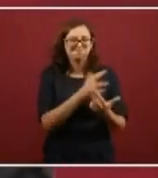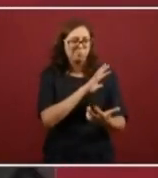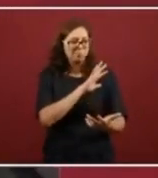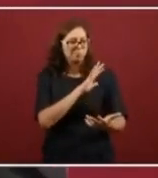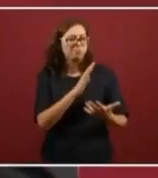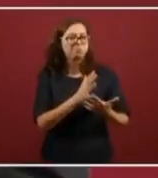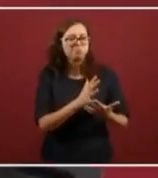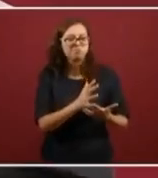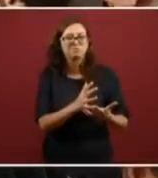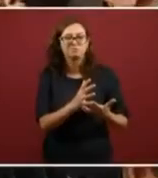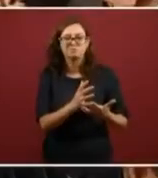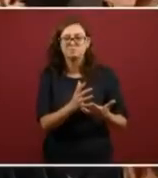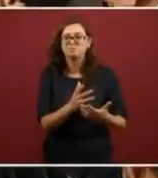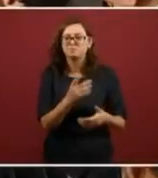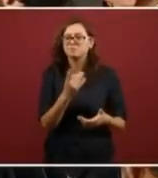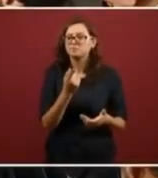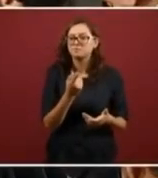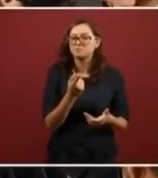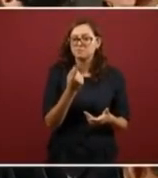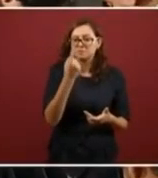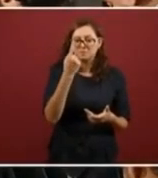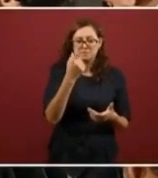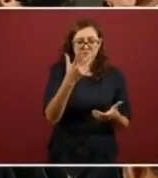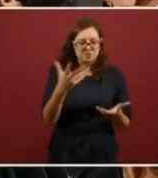para poder financiar